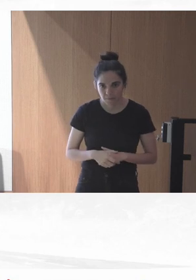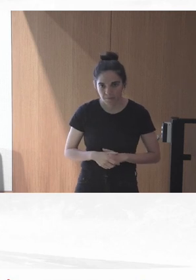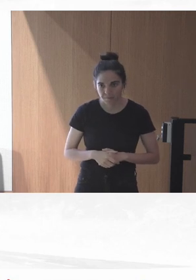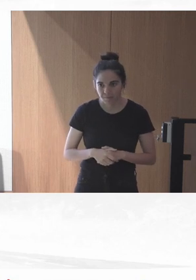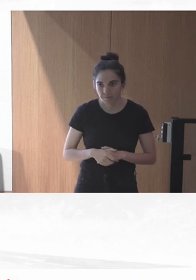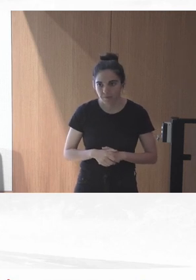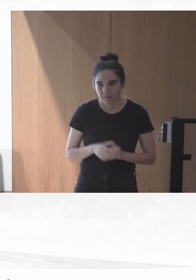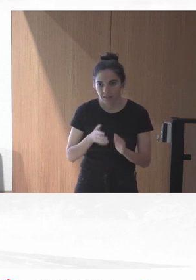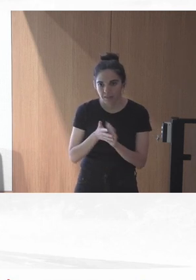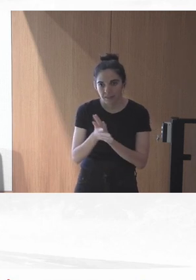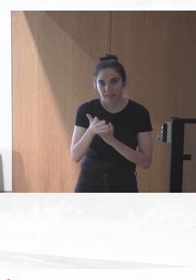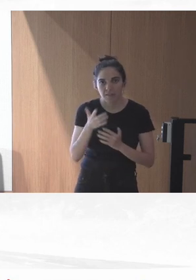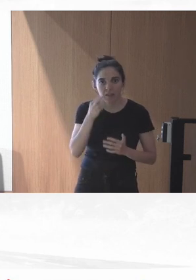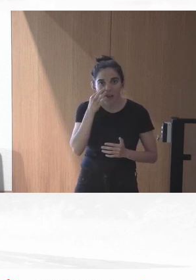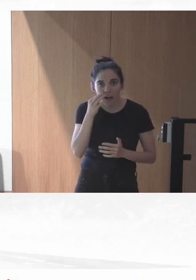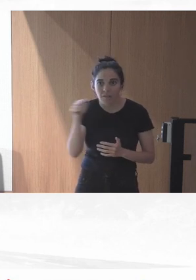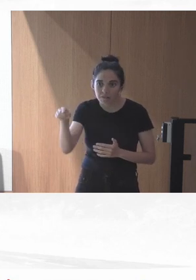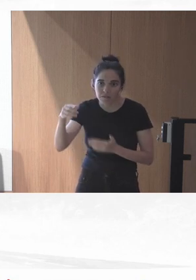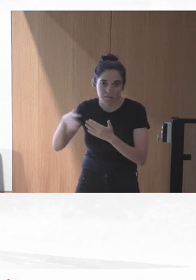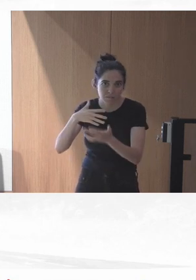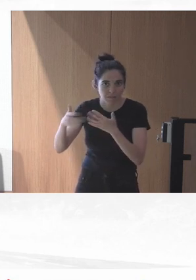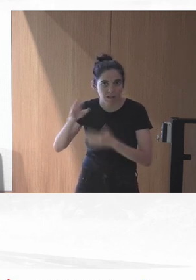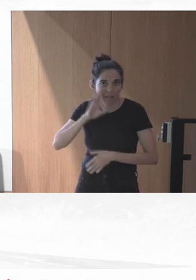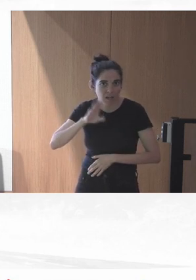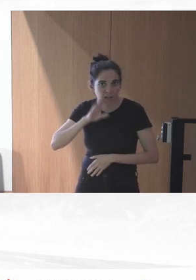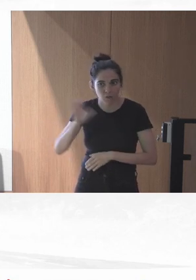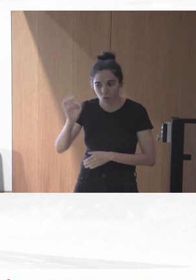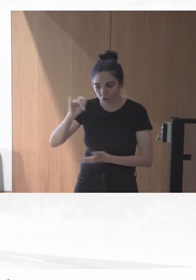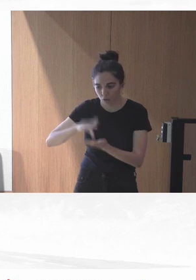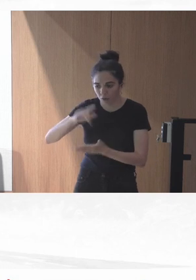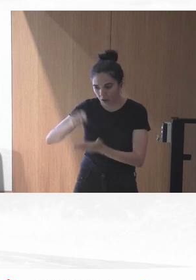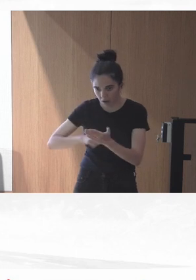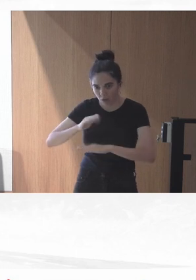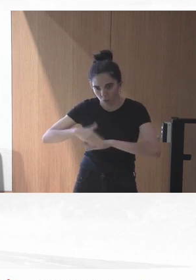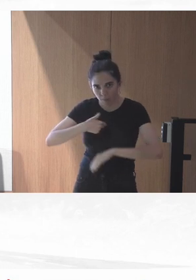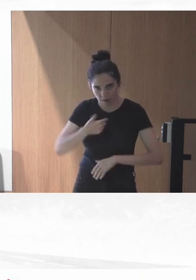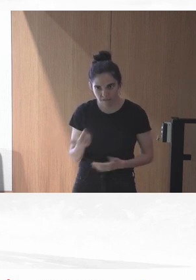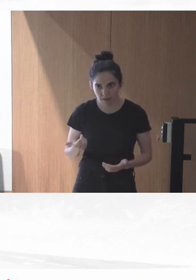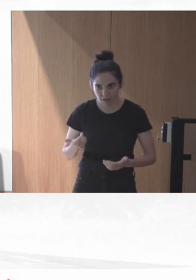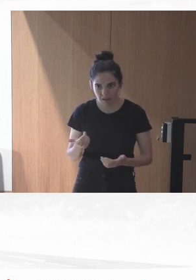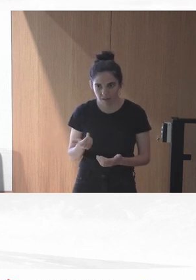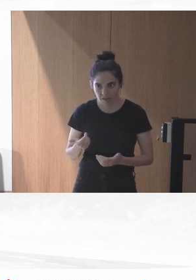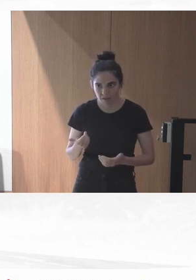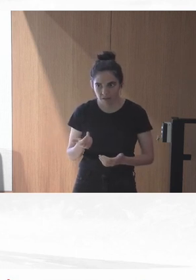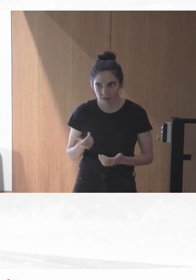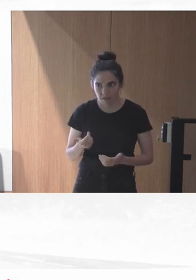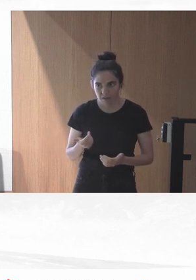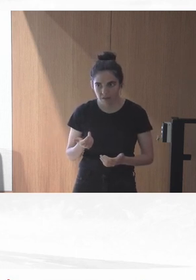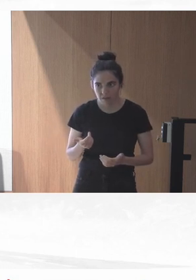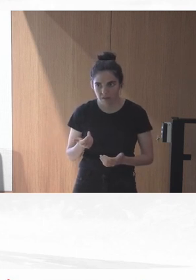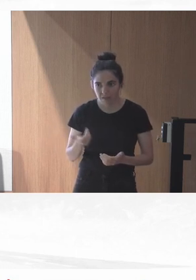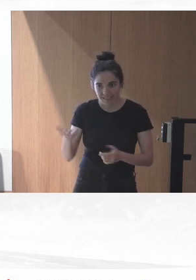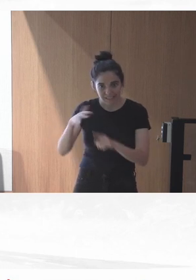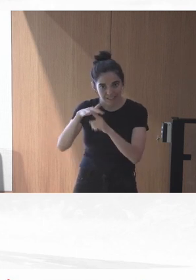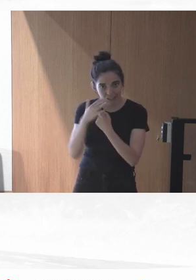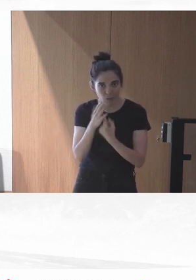como que estás encubriendo un delito o declarándote culpable o cosas por el estilo. Entonces, en ese caso,